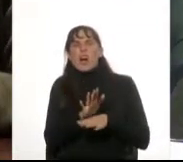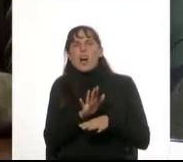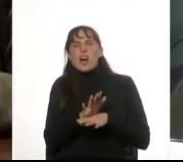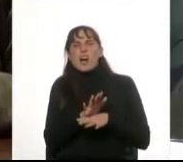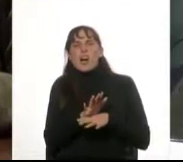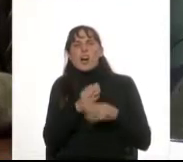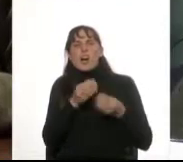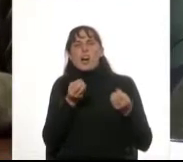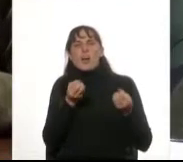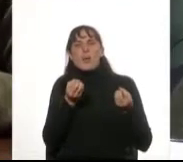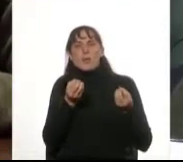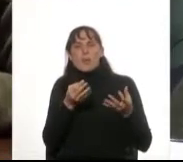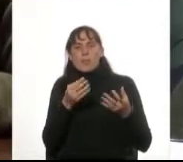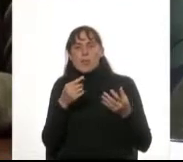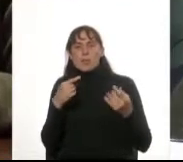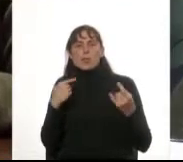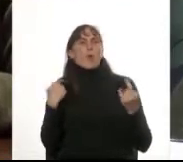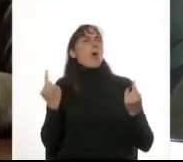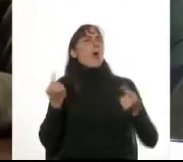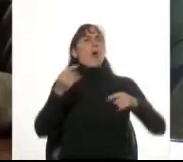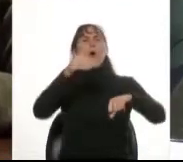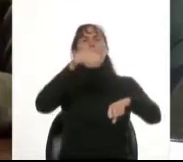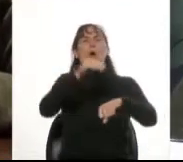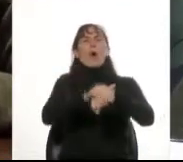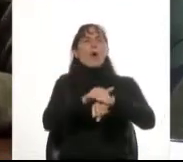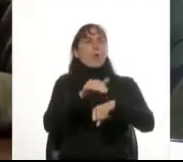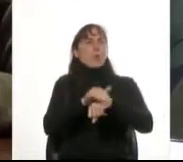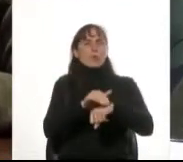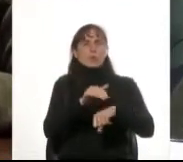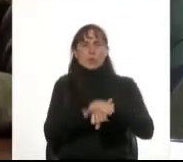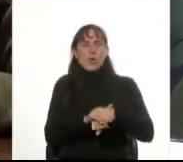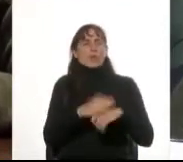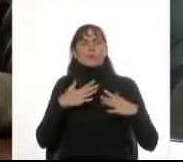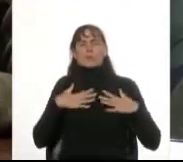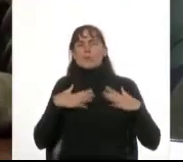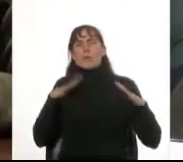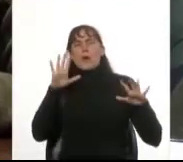porque parece que nosotros somos responsables de todo lo que se ha hecho por ahí.